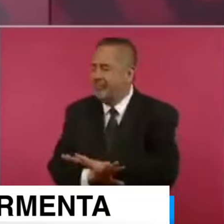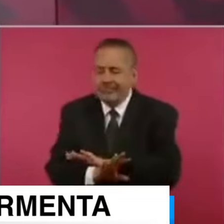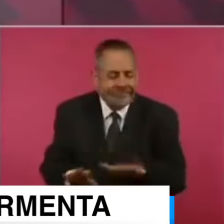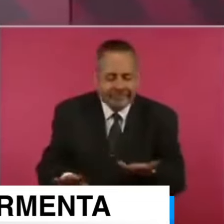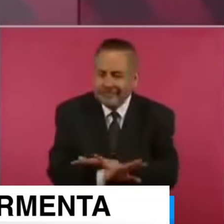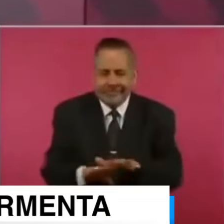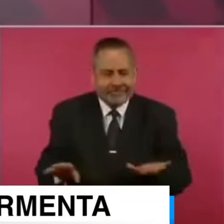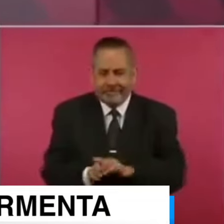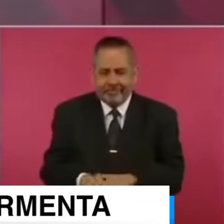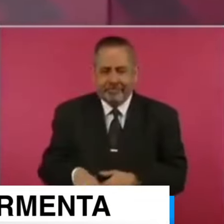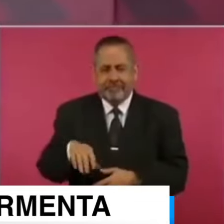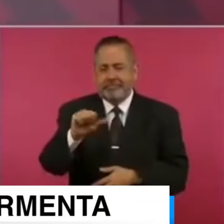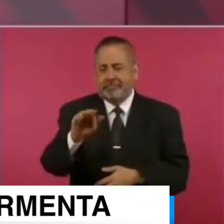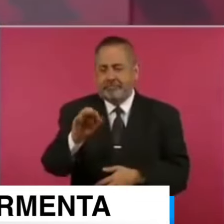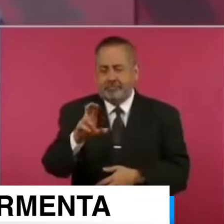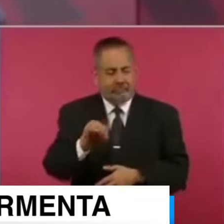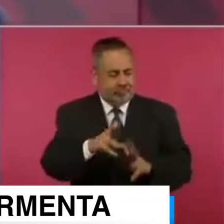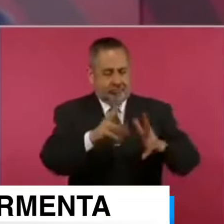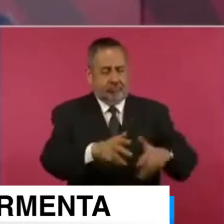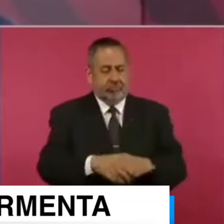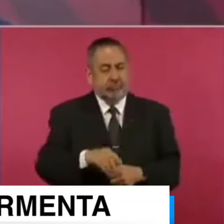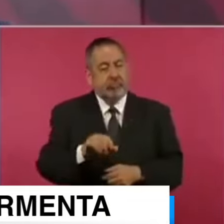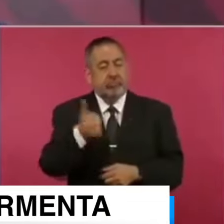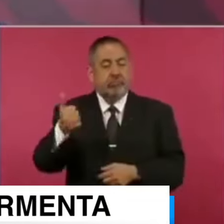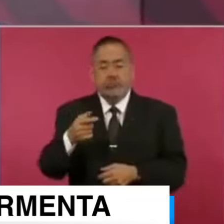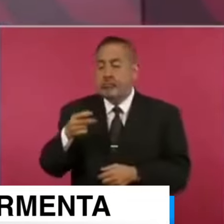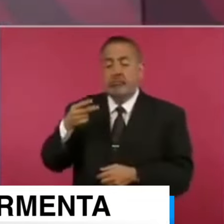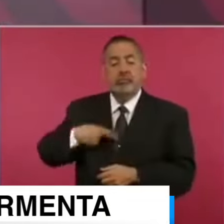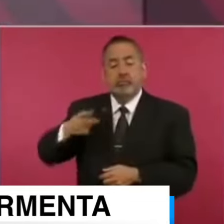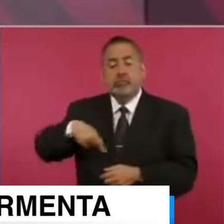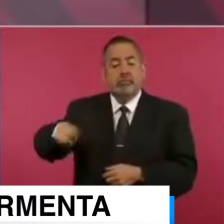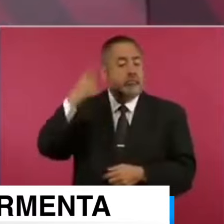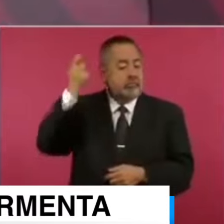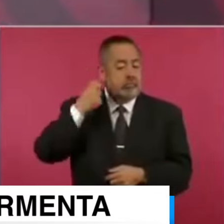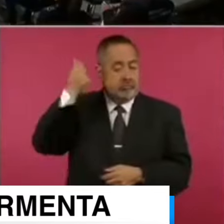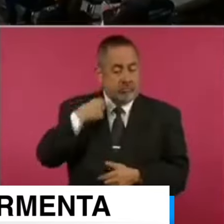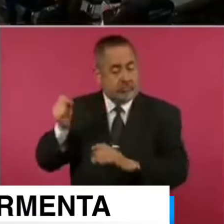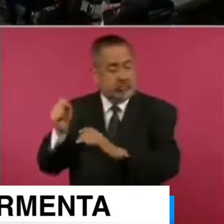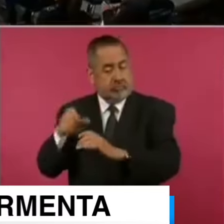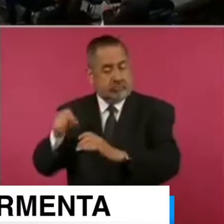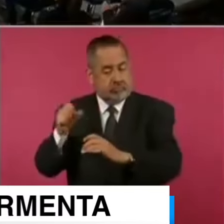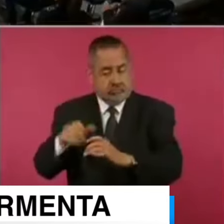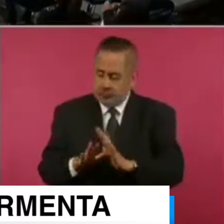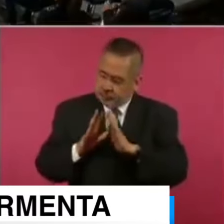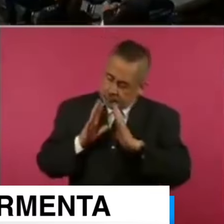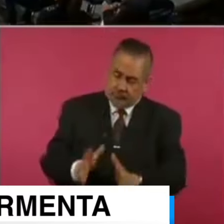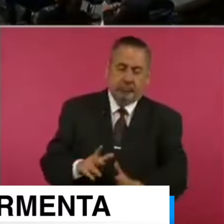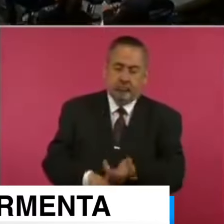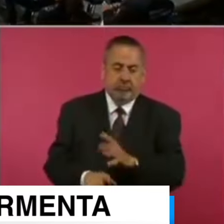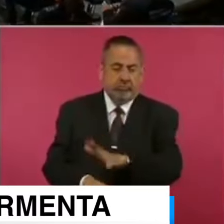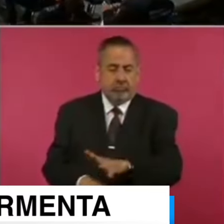recursos se tomen, se lleven al fondo llamado Fondo del Bienestar, y con eso se paguen otras